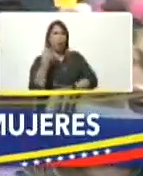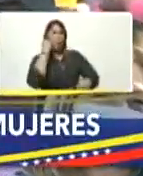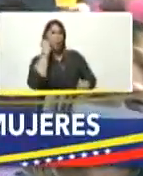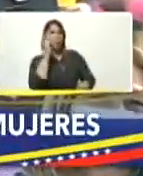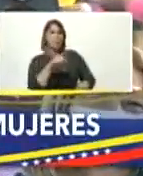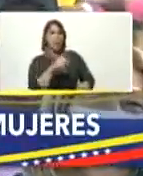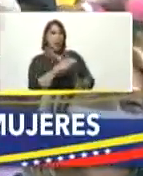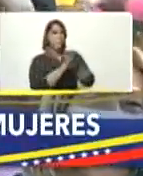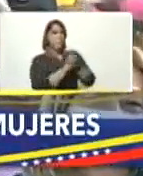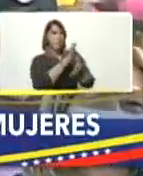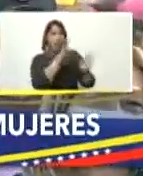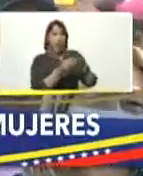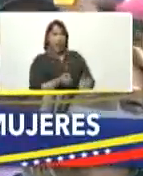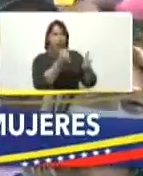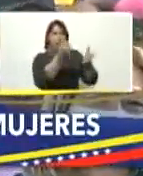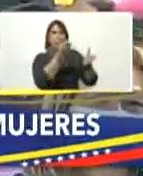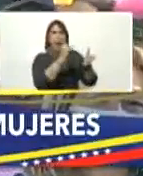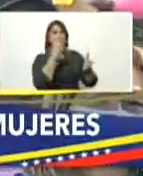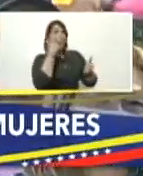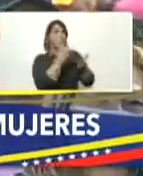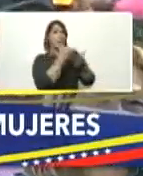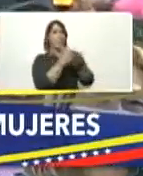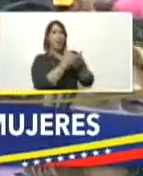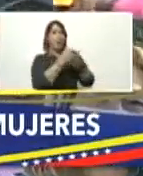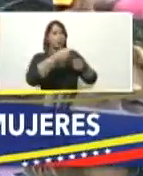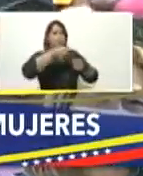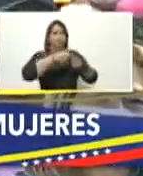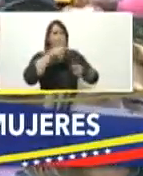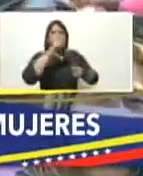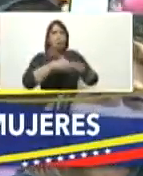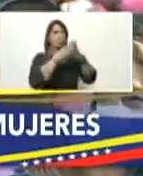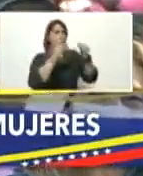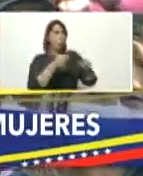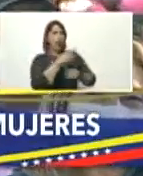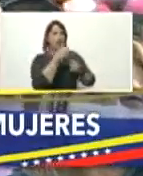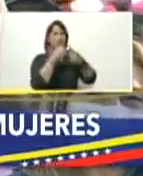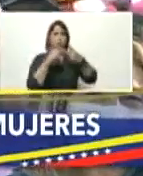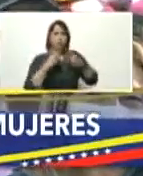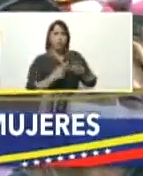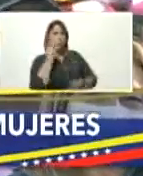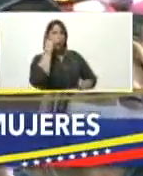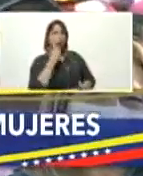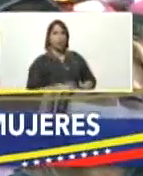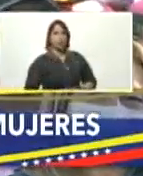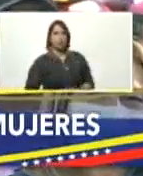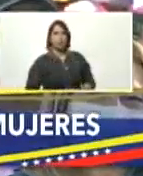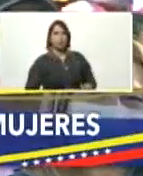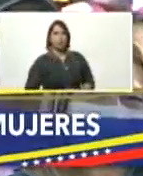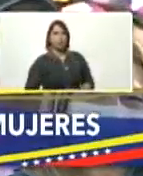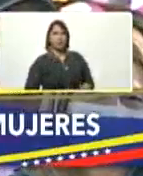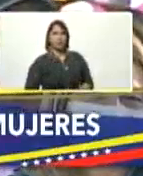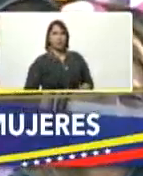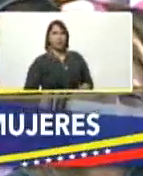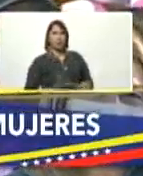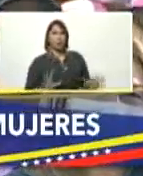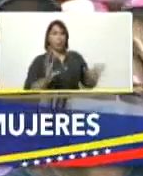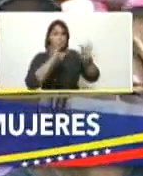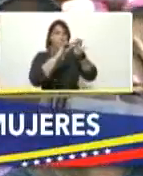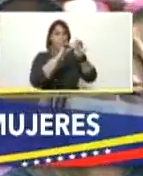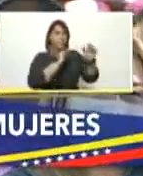del CLAP, también las que están pendientes del gas. Entonces, toda esa diversidad de mujeres que une